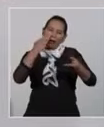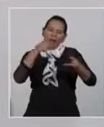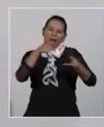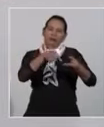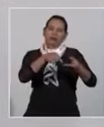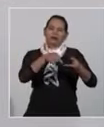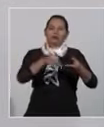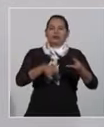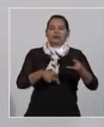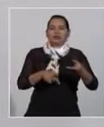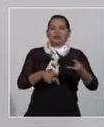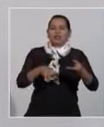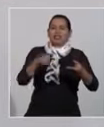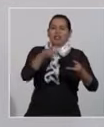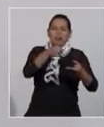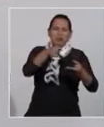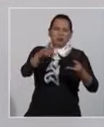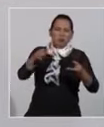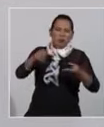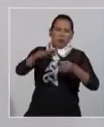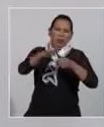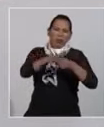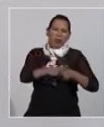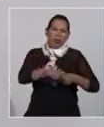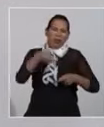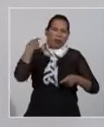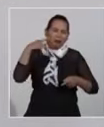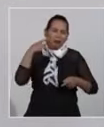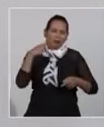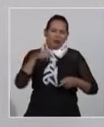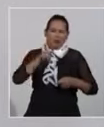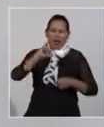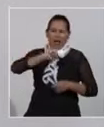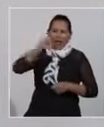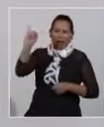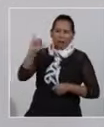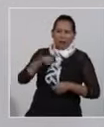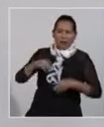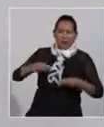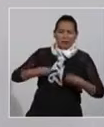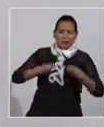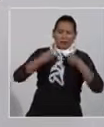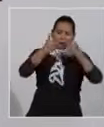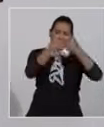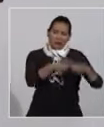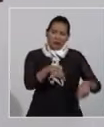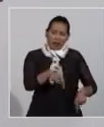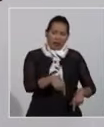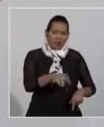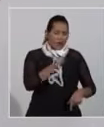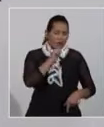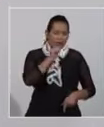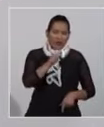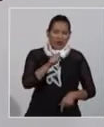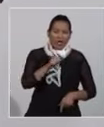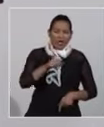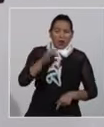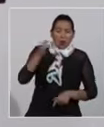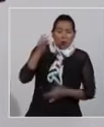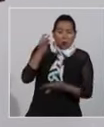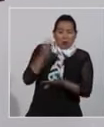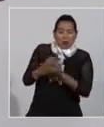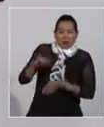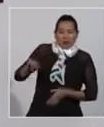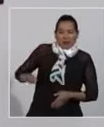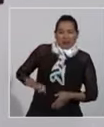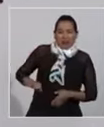el tercer lugar, desprecia a todos los poblanos, porque nunca has vivido acá, porque no te importan los poblanos más que para hacer negocios, como los has hecho.